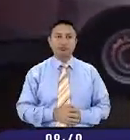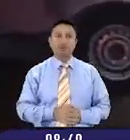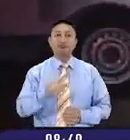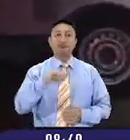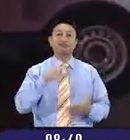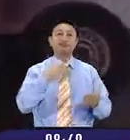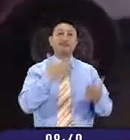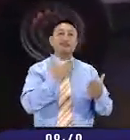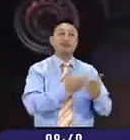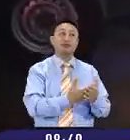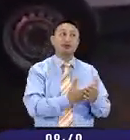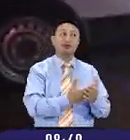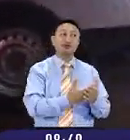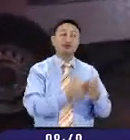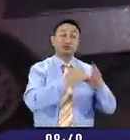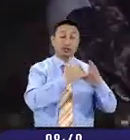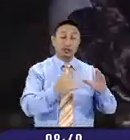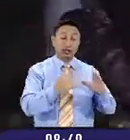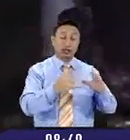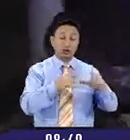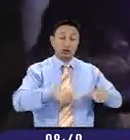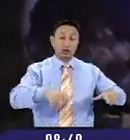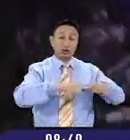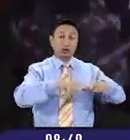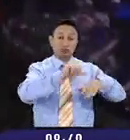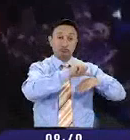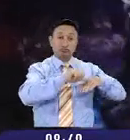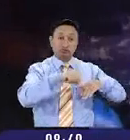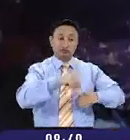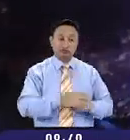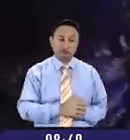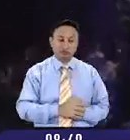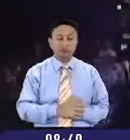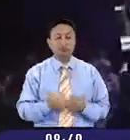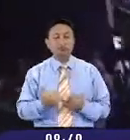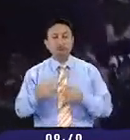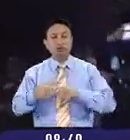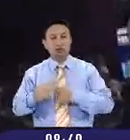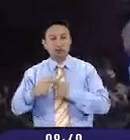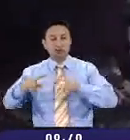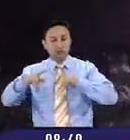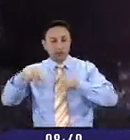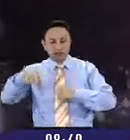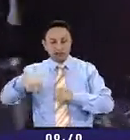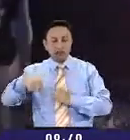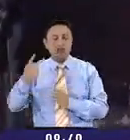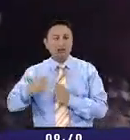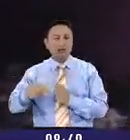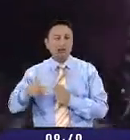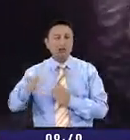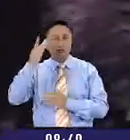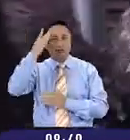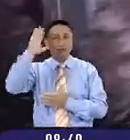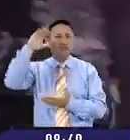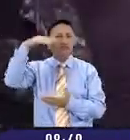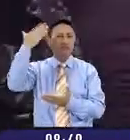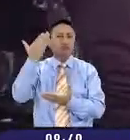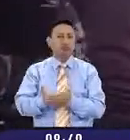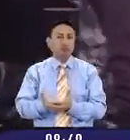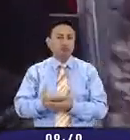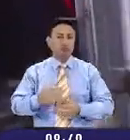un anfiteatro de la provincia de Santa Elena, mientras se investigan las causas del accidente aéreo.